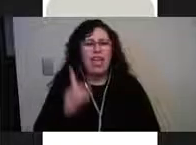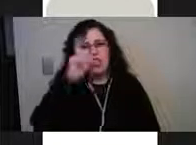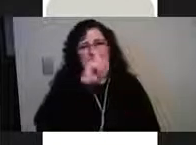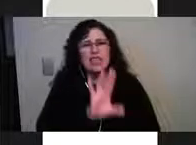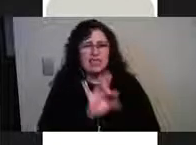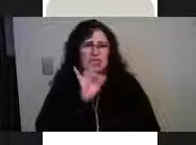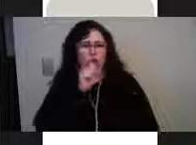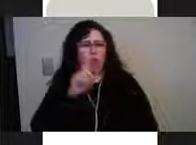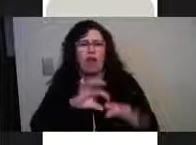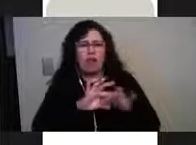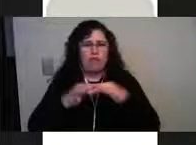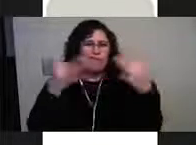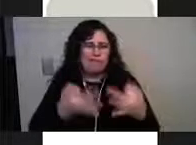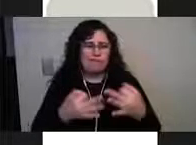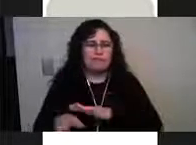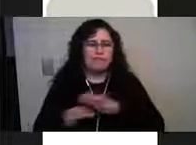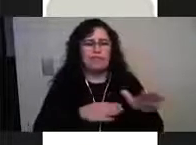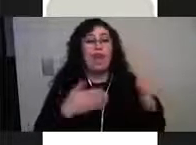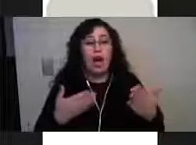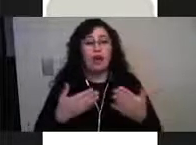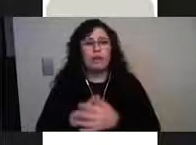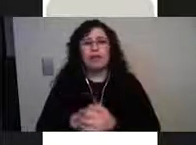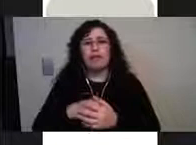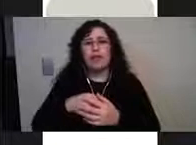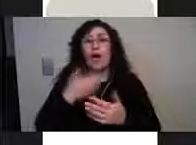Entre los factores que se conocen como perinatales, es decir,